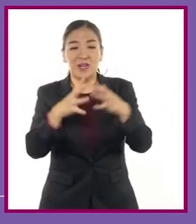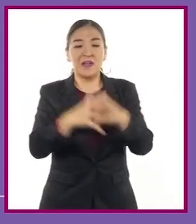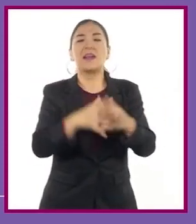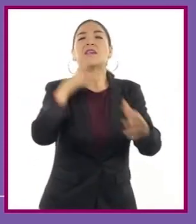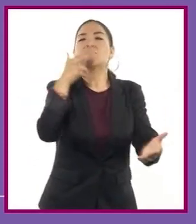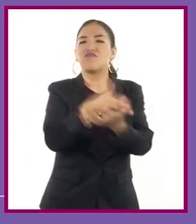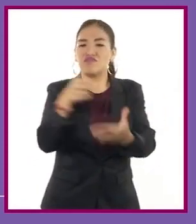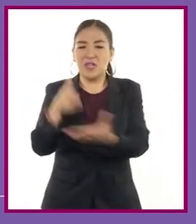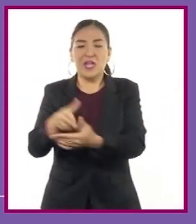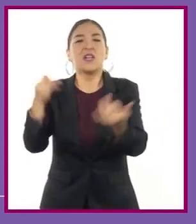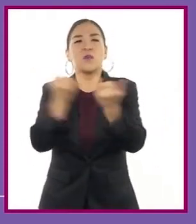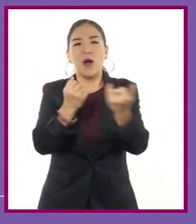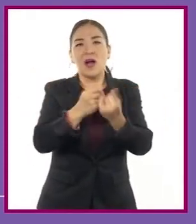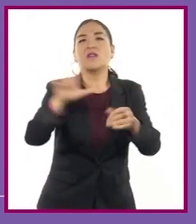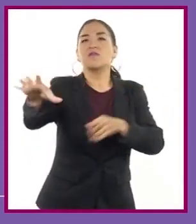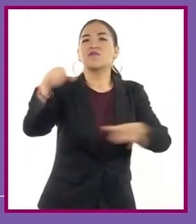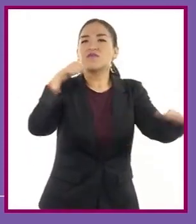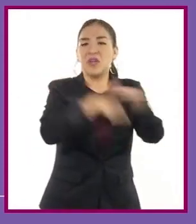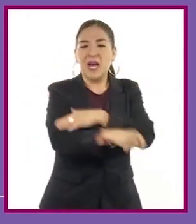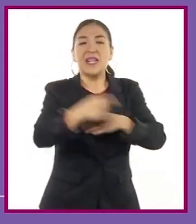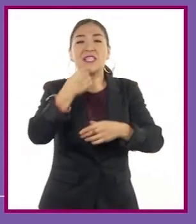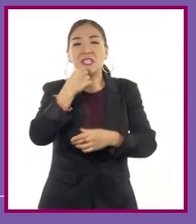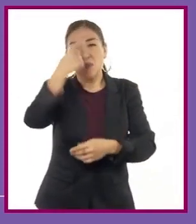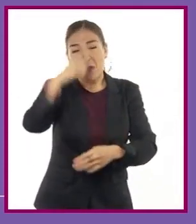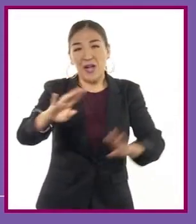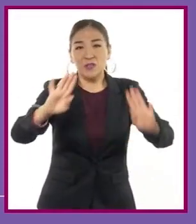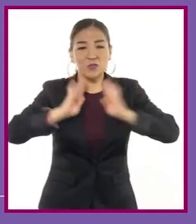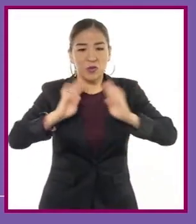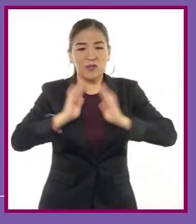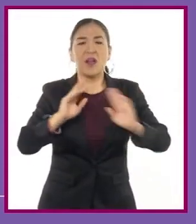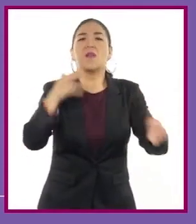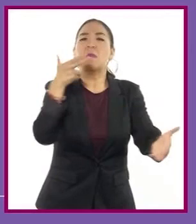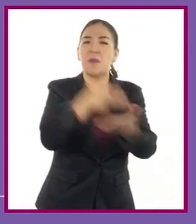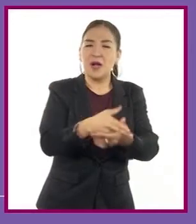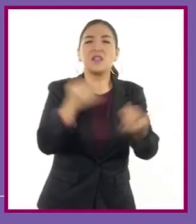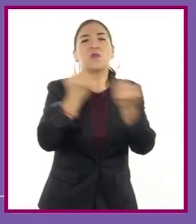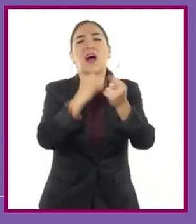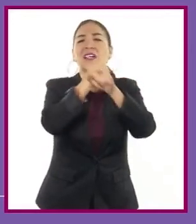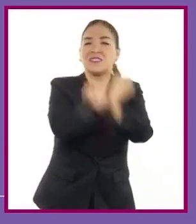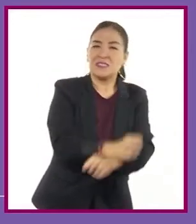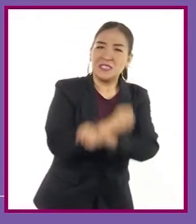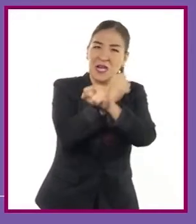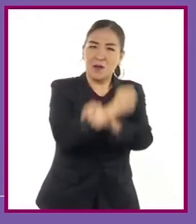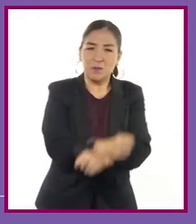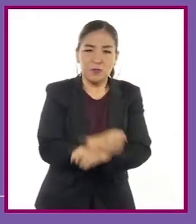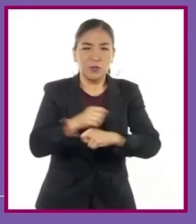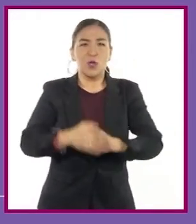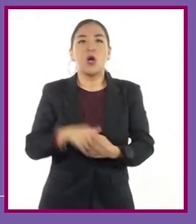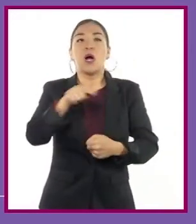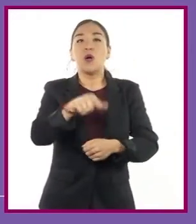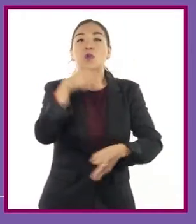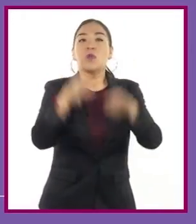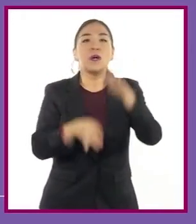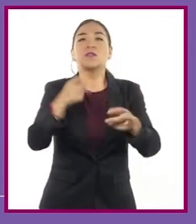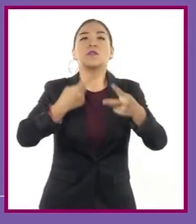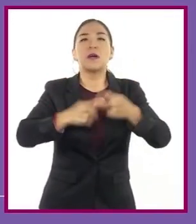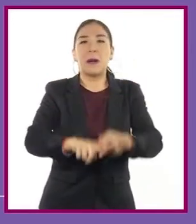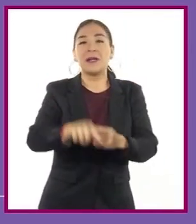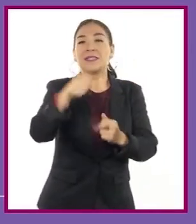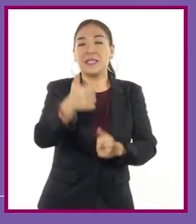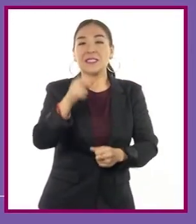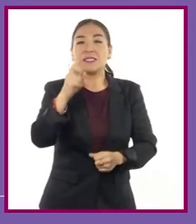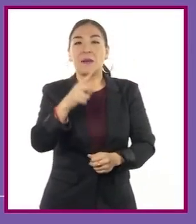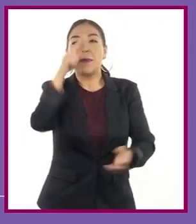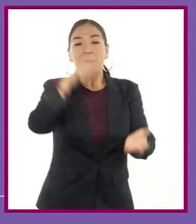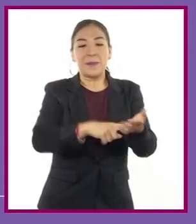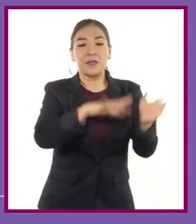incluyendo el reclutamiento de niños soldado, asesinatos y esclavitud. El juicio comenzó el 6 de diciembre de